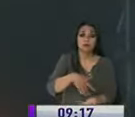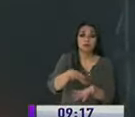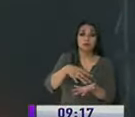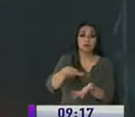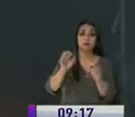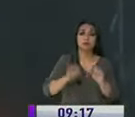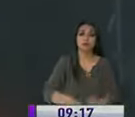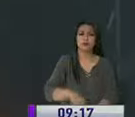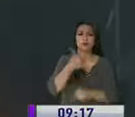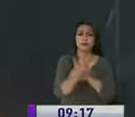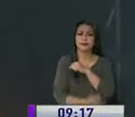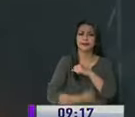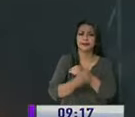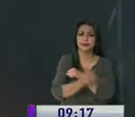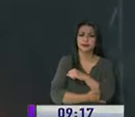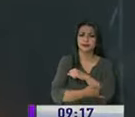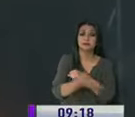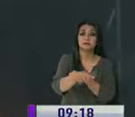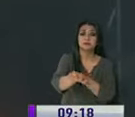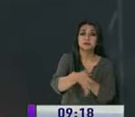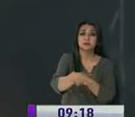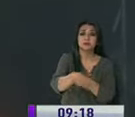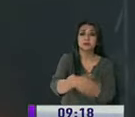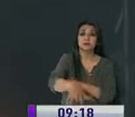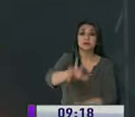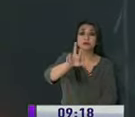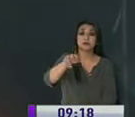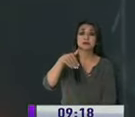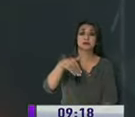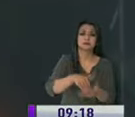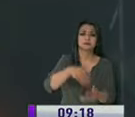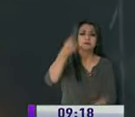derivados en aproximadamente 3